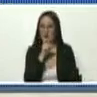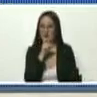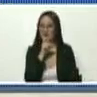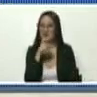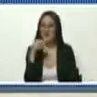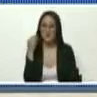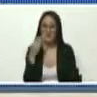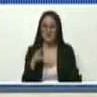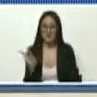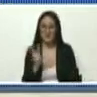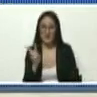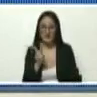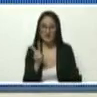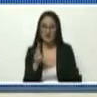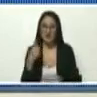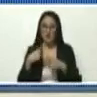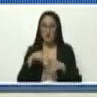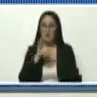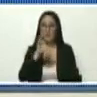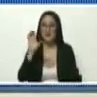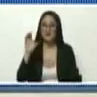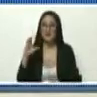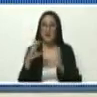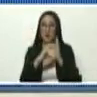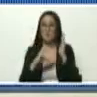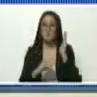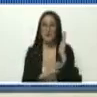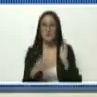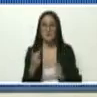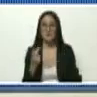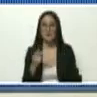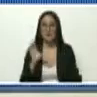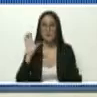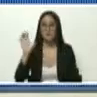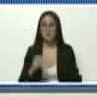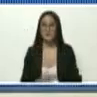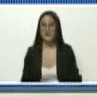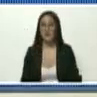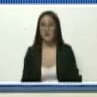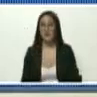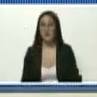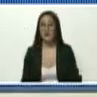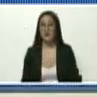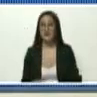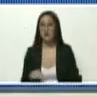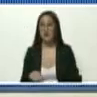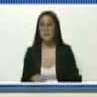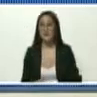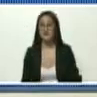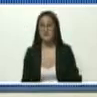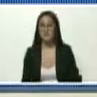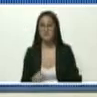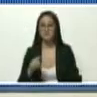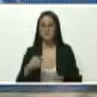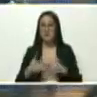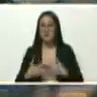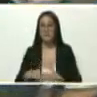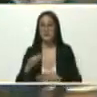a Venezuela y a los otros países de la OPEP mi segundo país, o más bien mi primer país a partir de